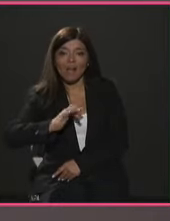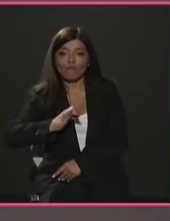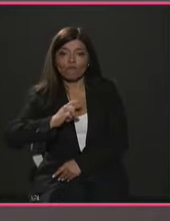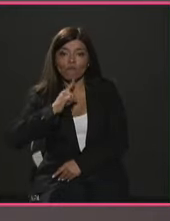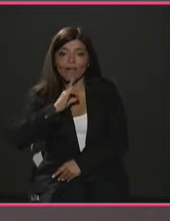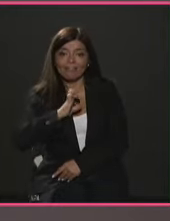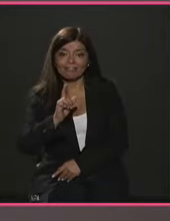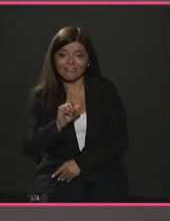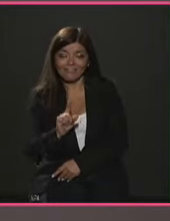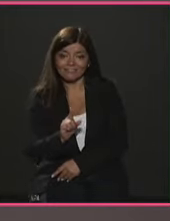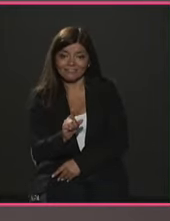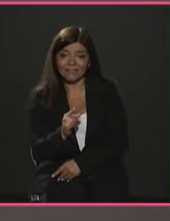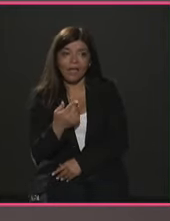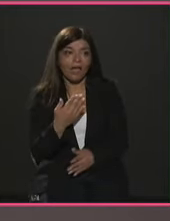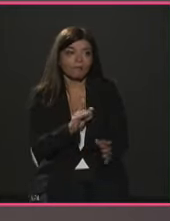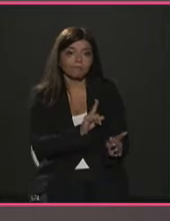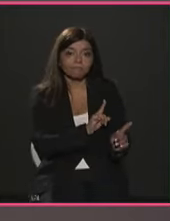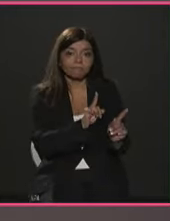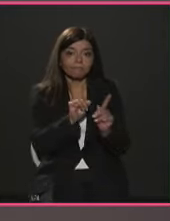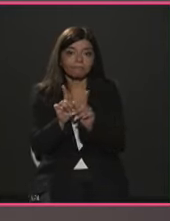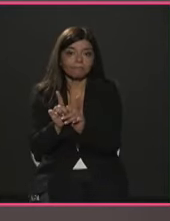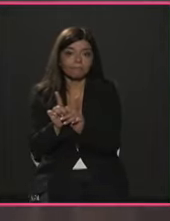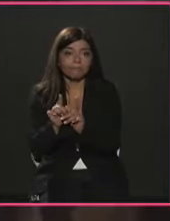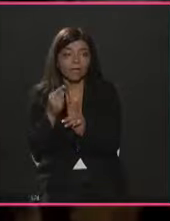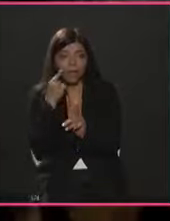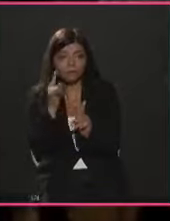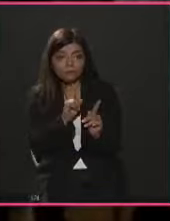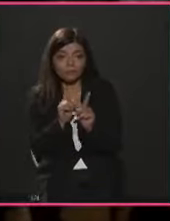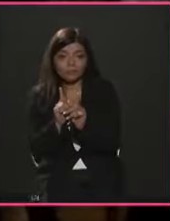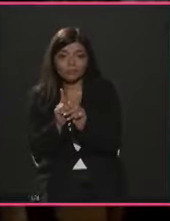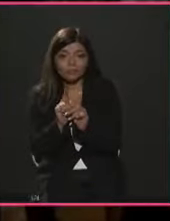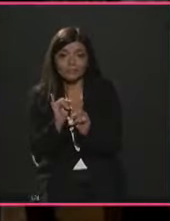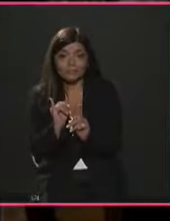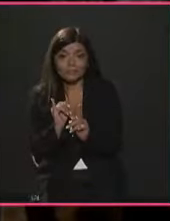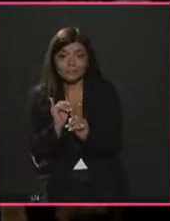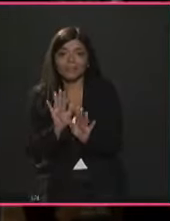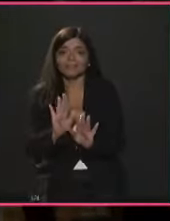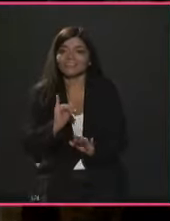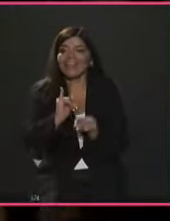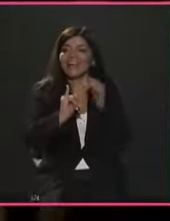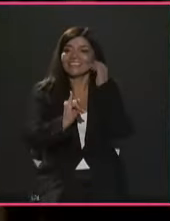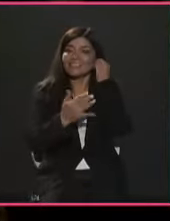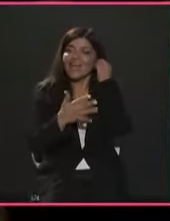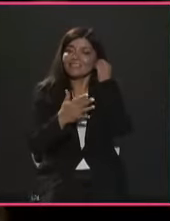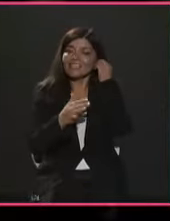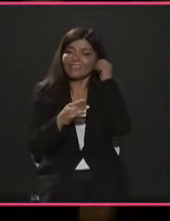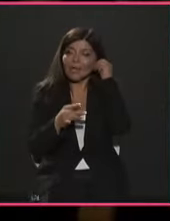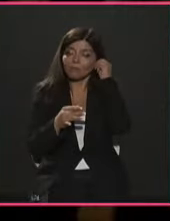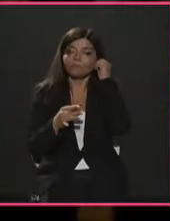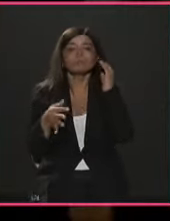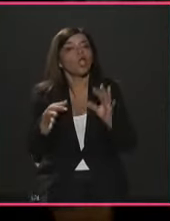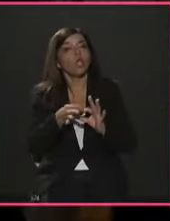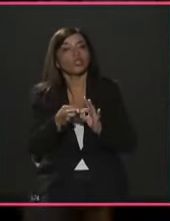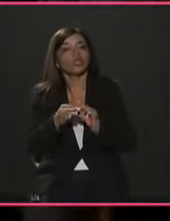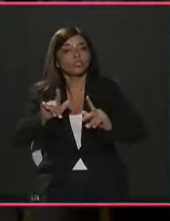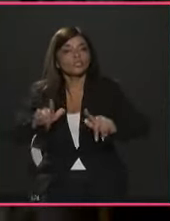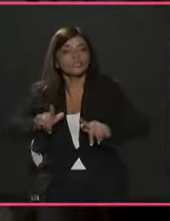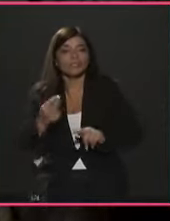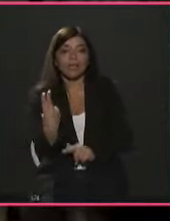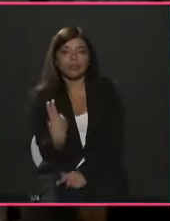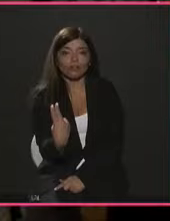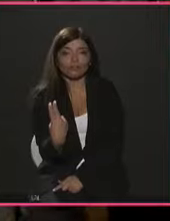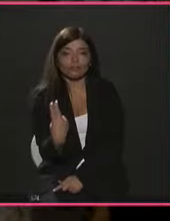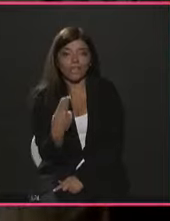Fuentes va para allá vamos contigo Pascal sí Daniel ya estamos conectados acá en el set